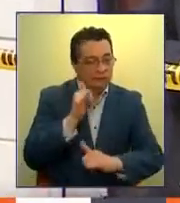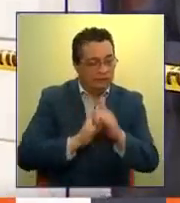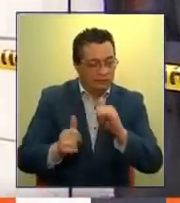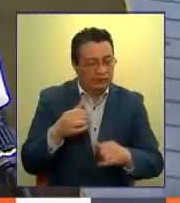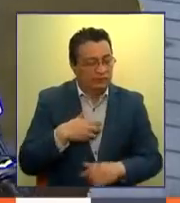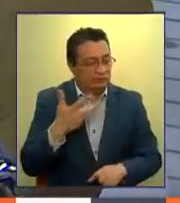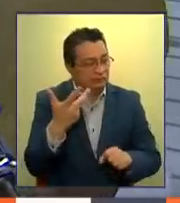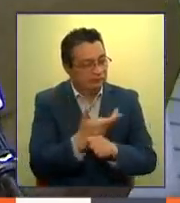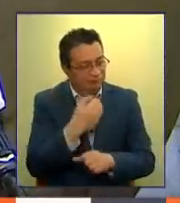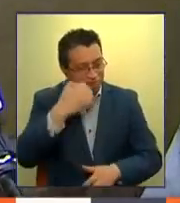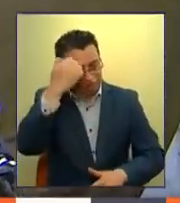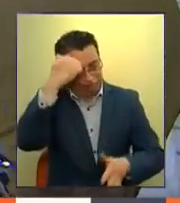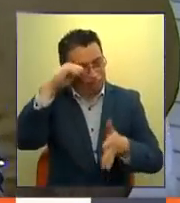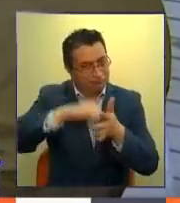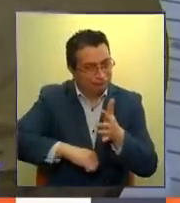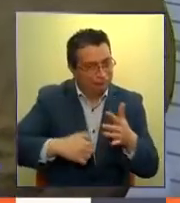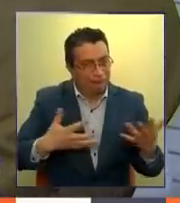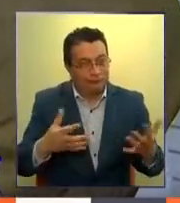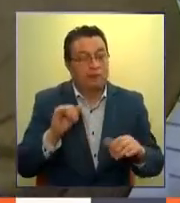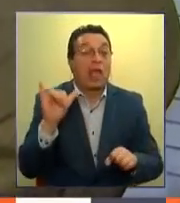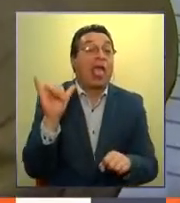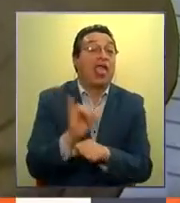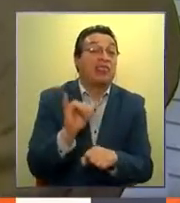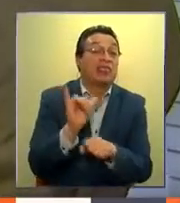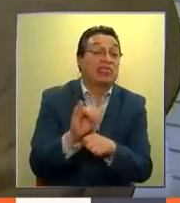mucho tampoco en internet, pues. Que como está la estafa